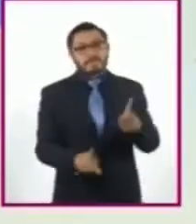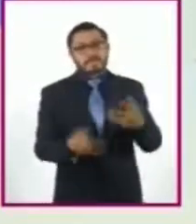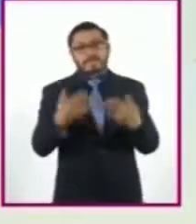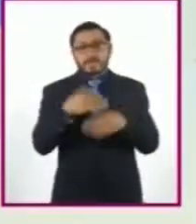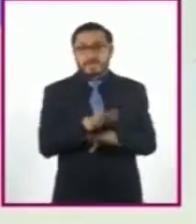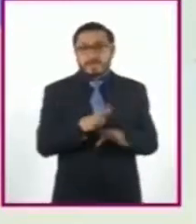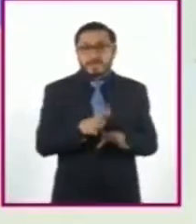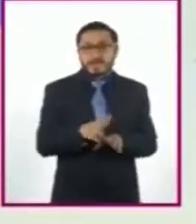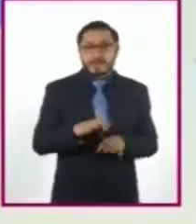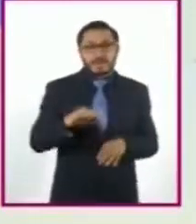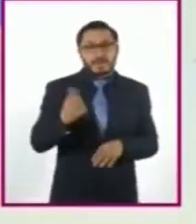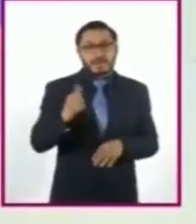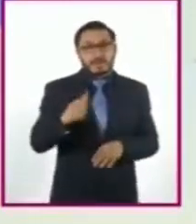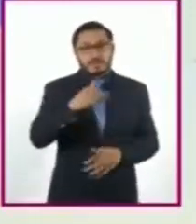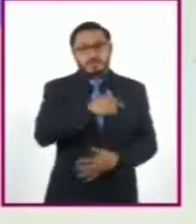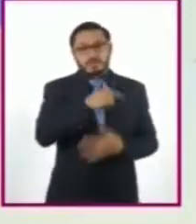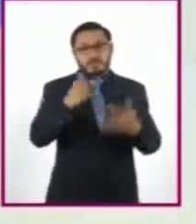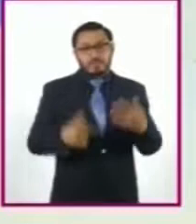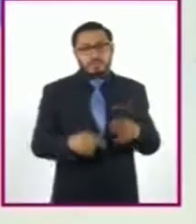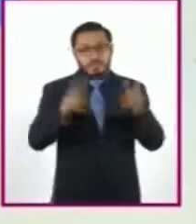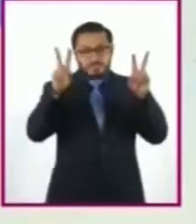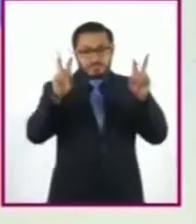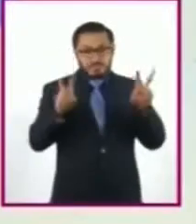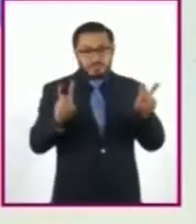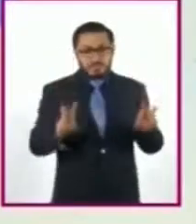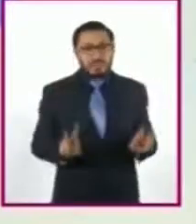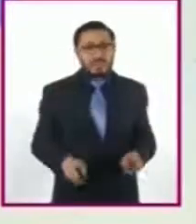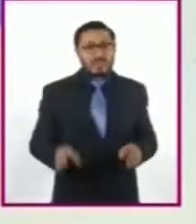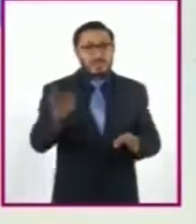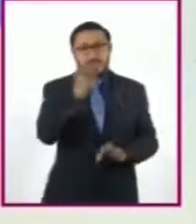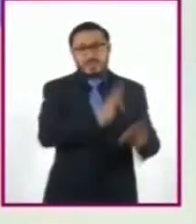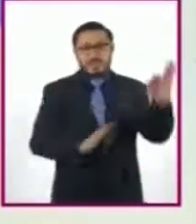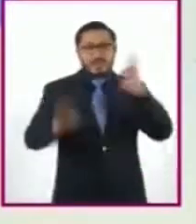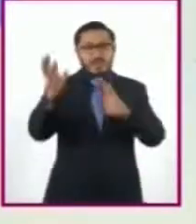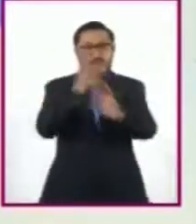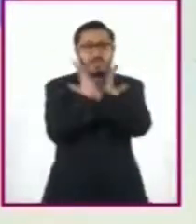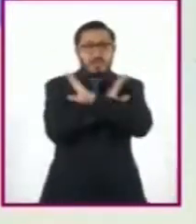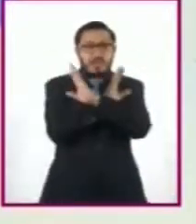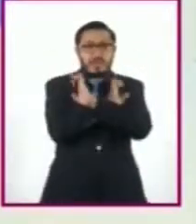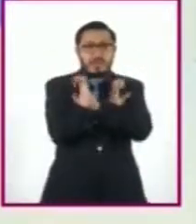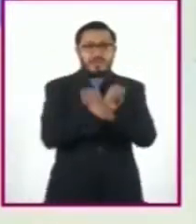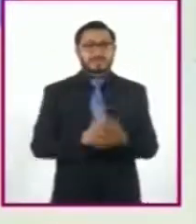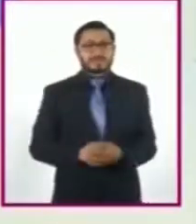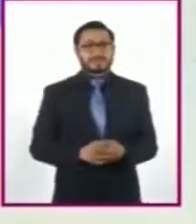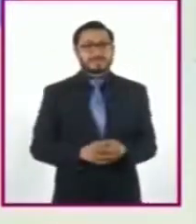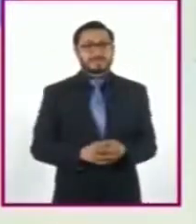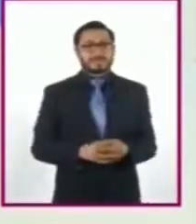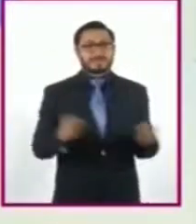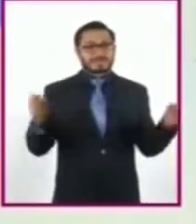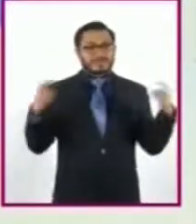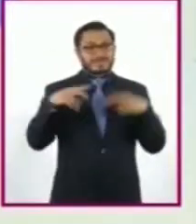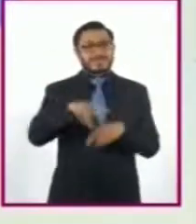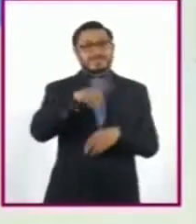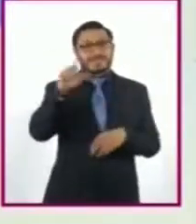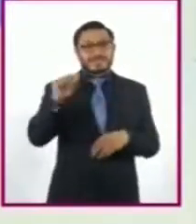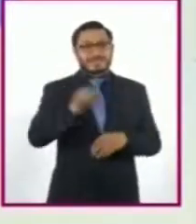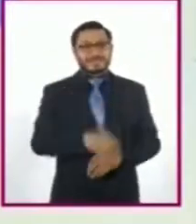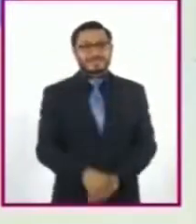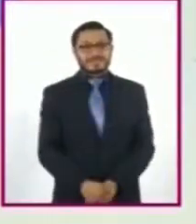de los otros contenidos de la asignatura Formación Cívica y Ética. Hasta la próxima.